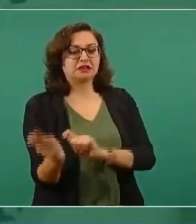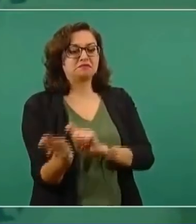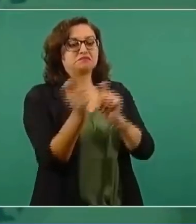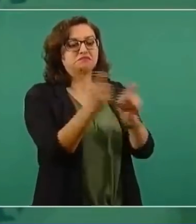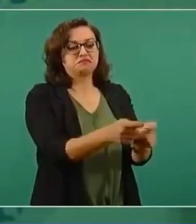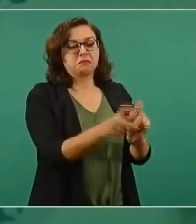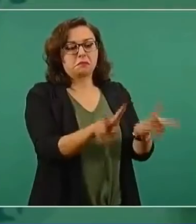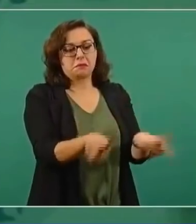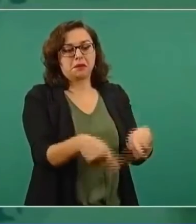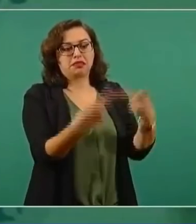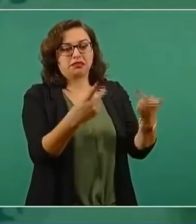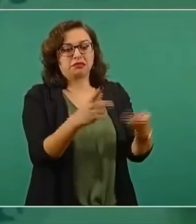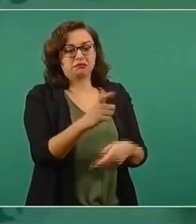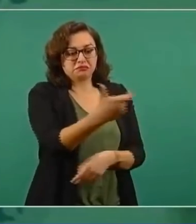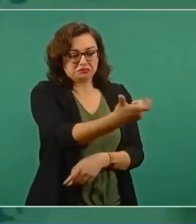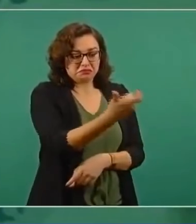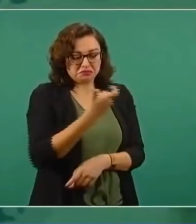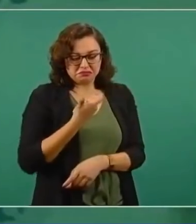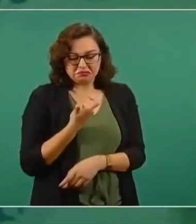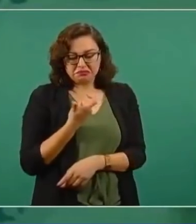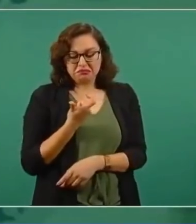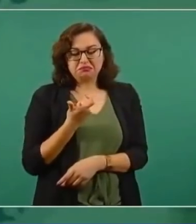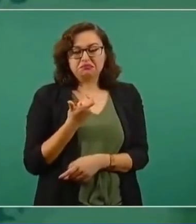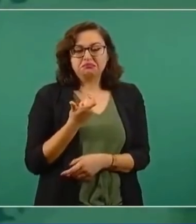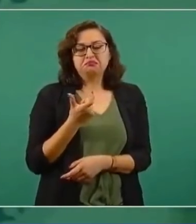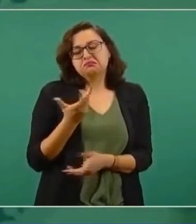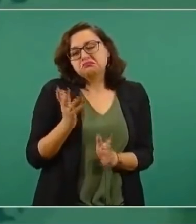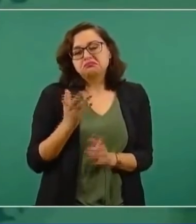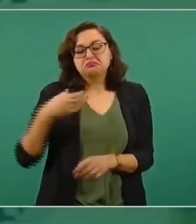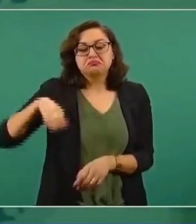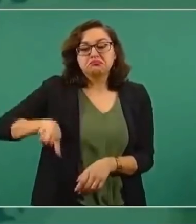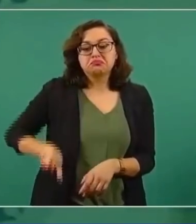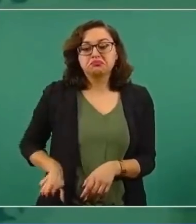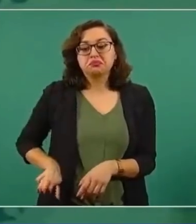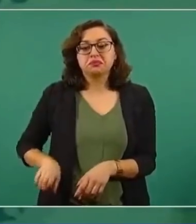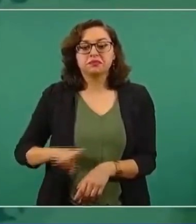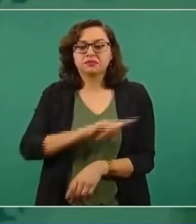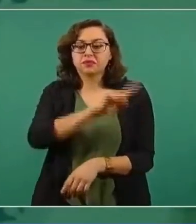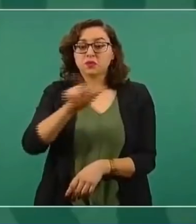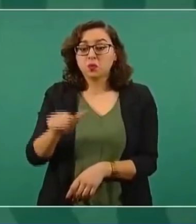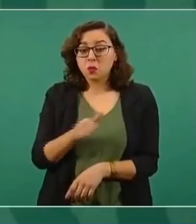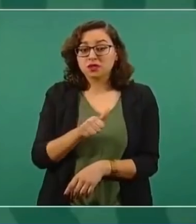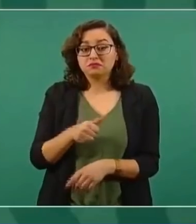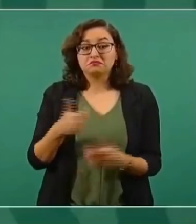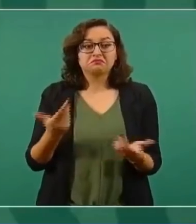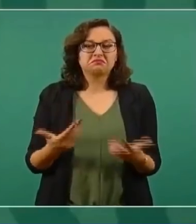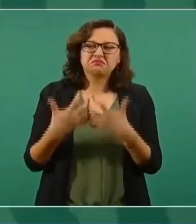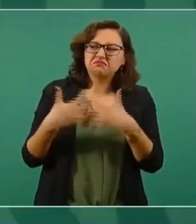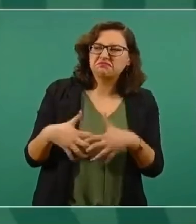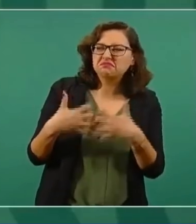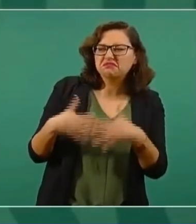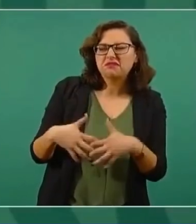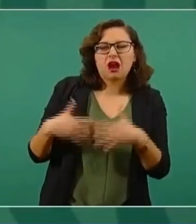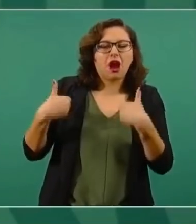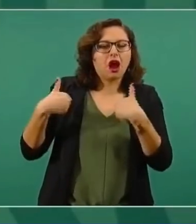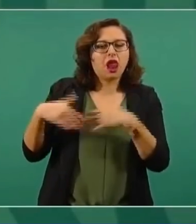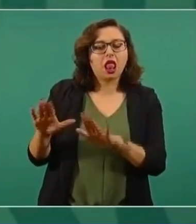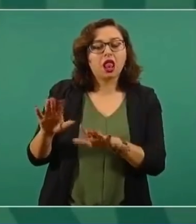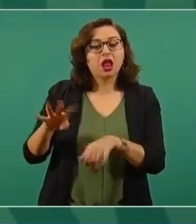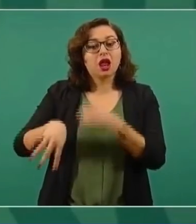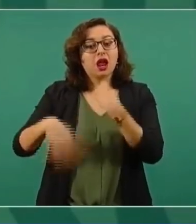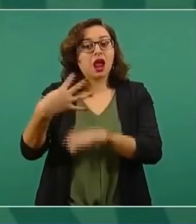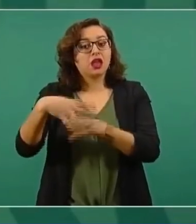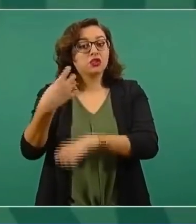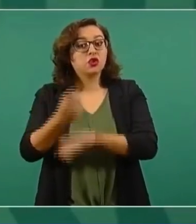negocio, la dejaron ahí 14 años y en el